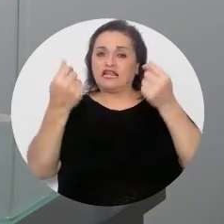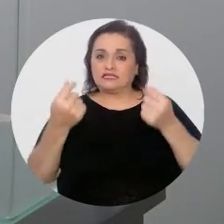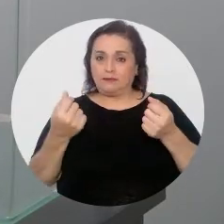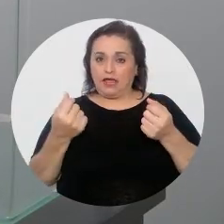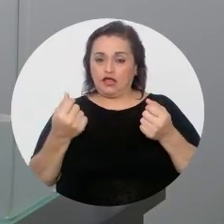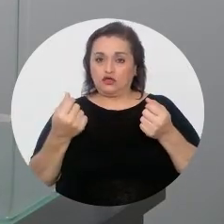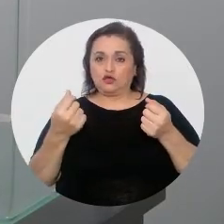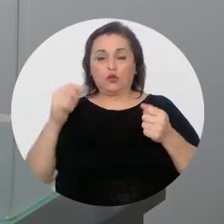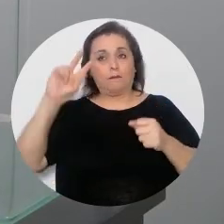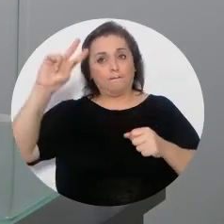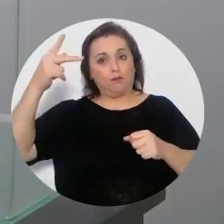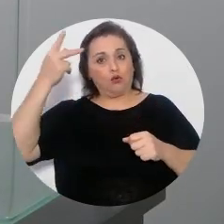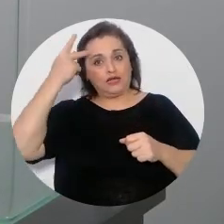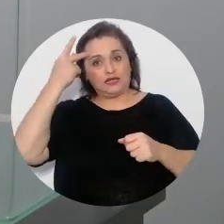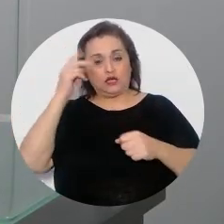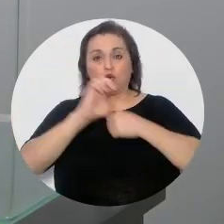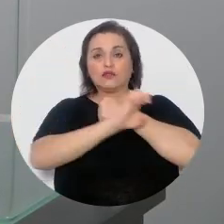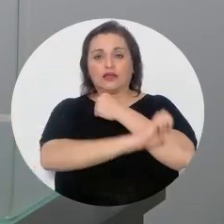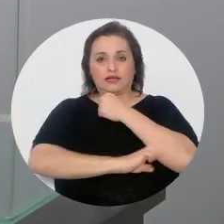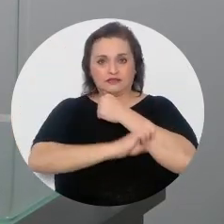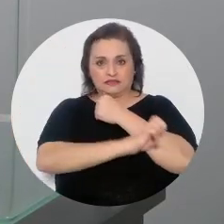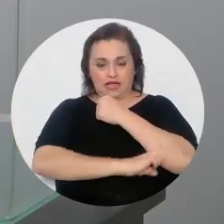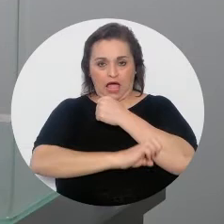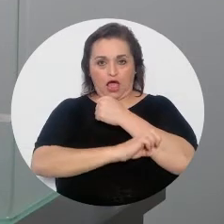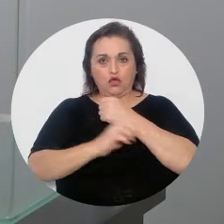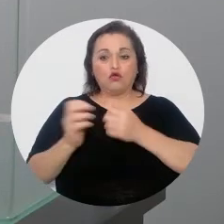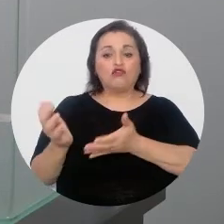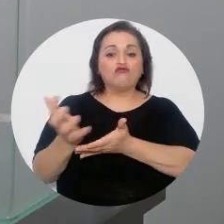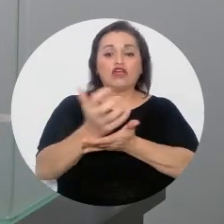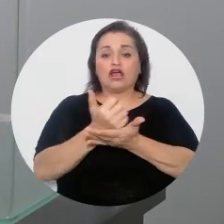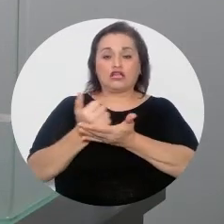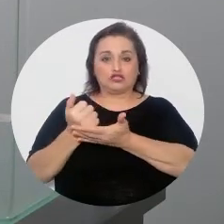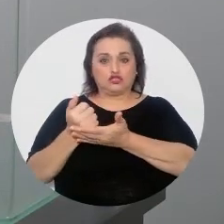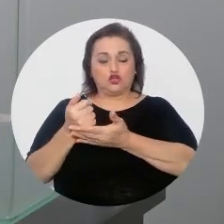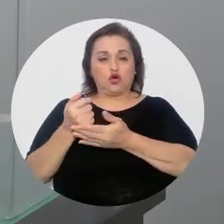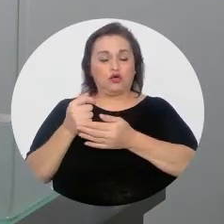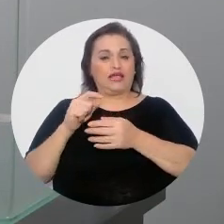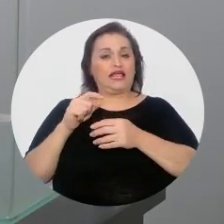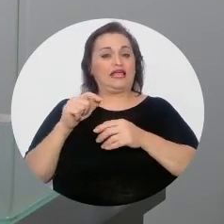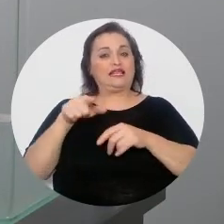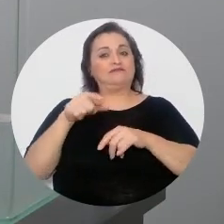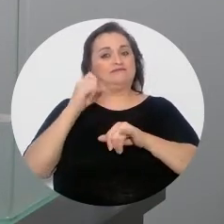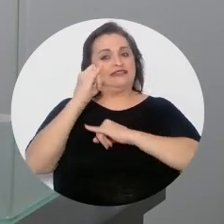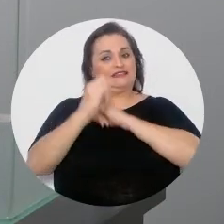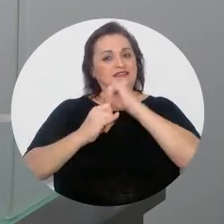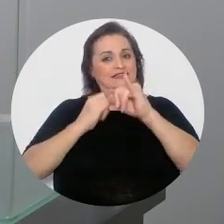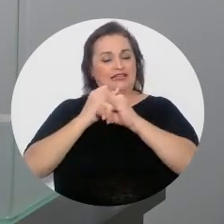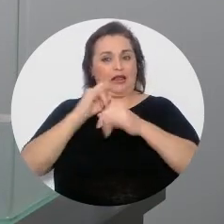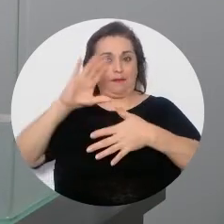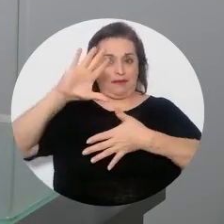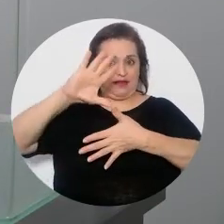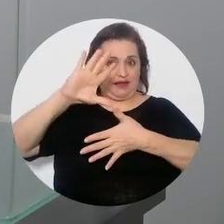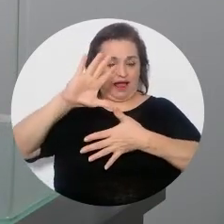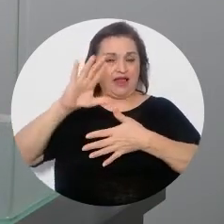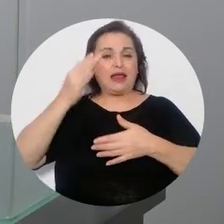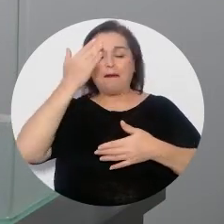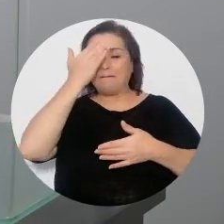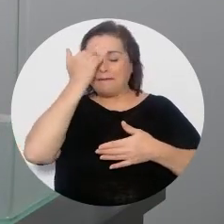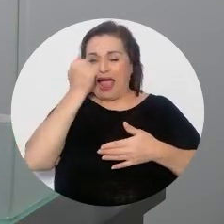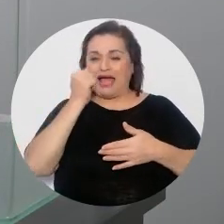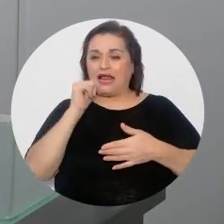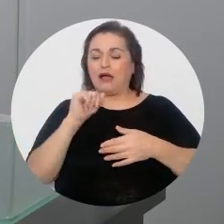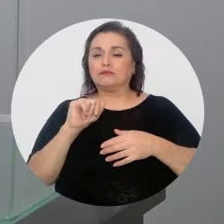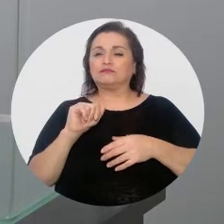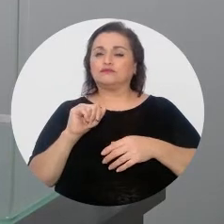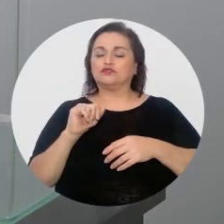del financiamiento político estatal en la región latinoamericana. ¿Y esto con qué propósito? A efectos de evitar